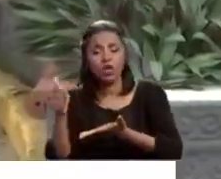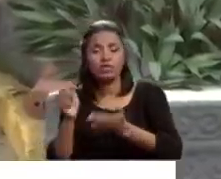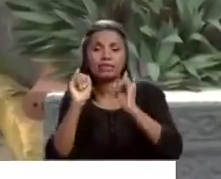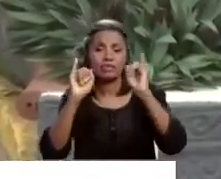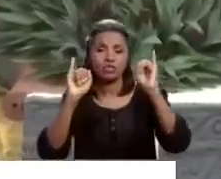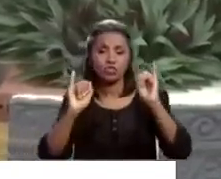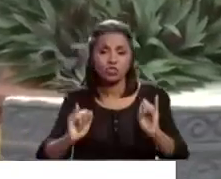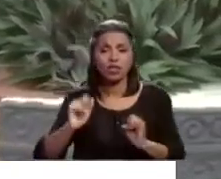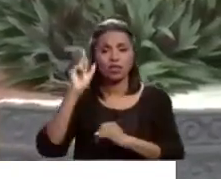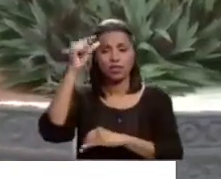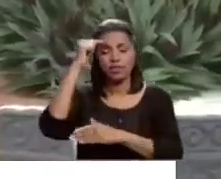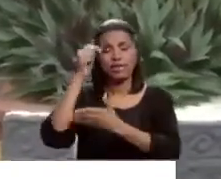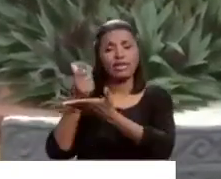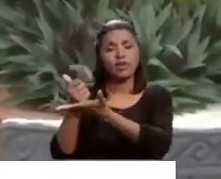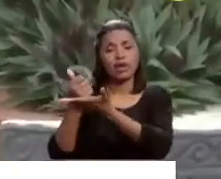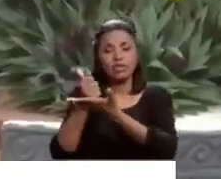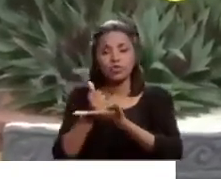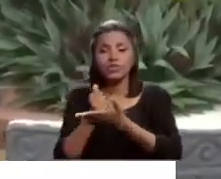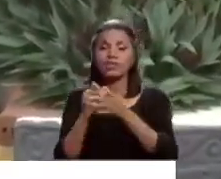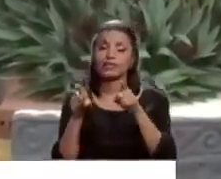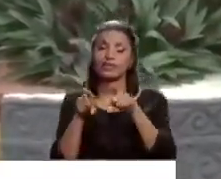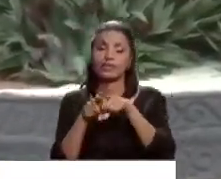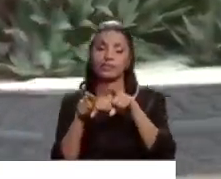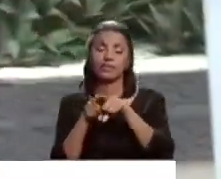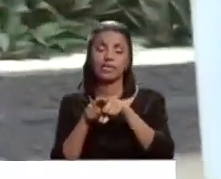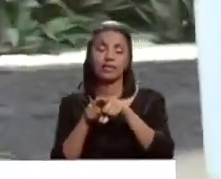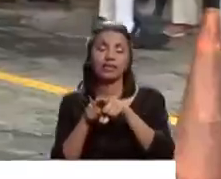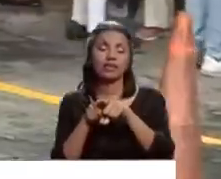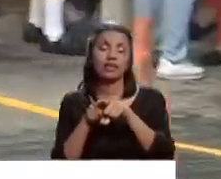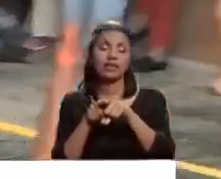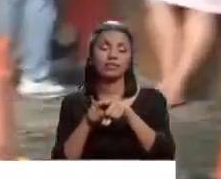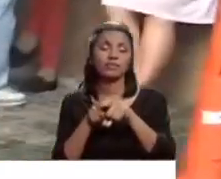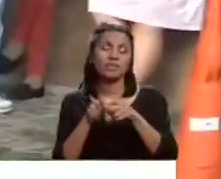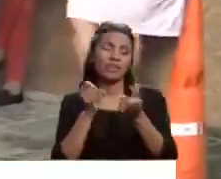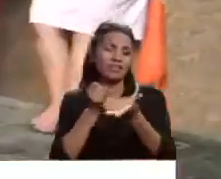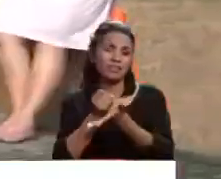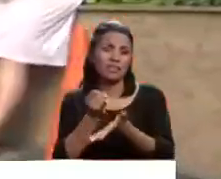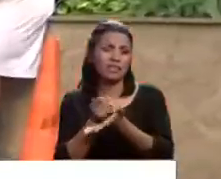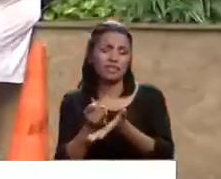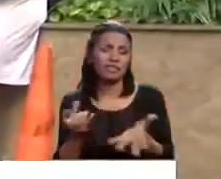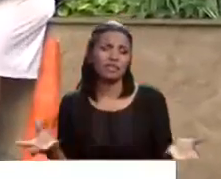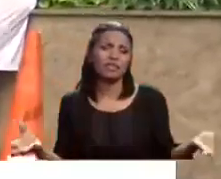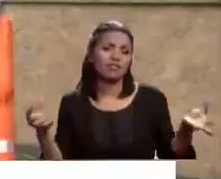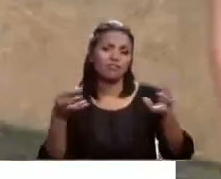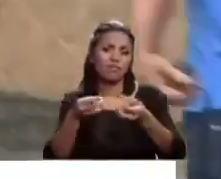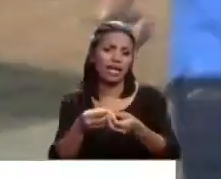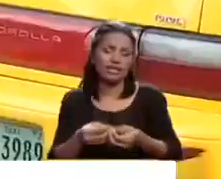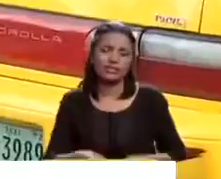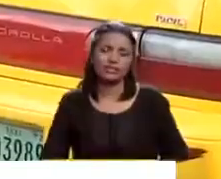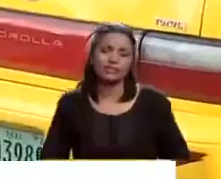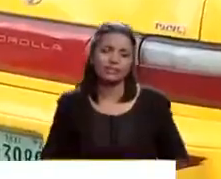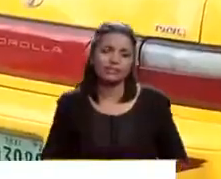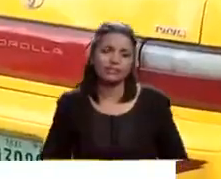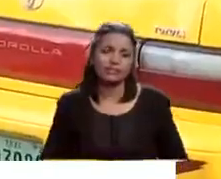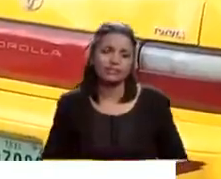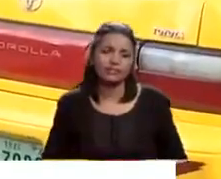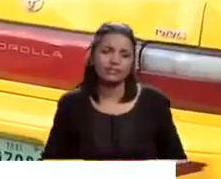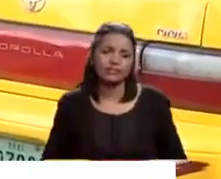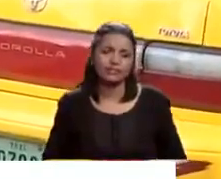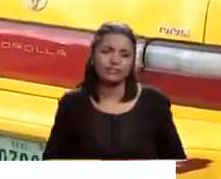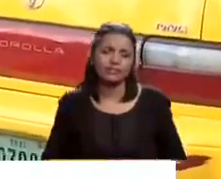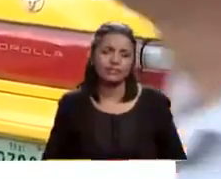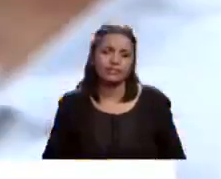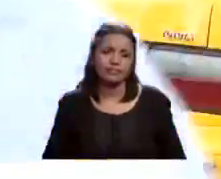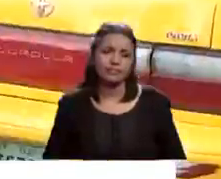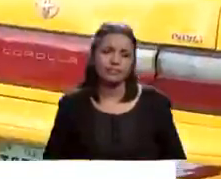que se hagan todos los peritajes necesarios a fin de establecer ese extremo para luego continuar con el resto de la investigación. ¿Peritos